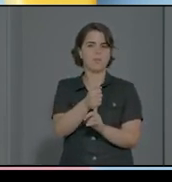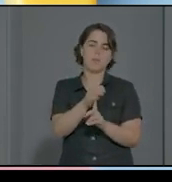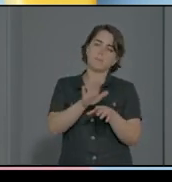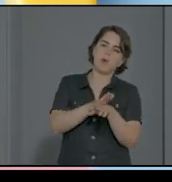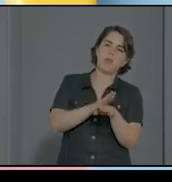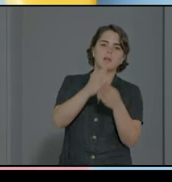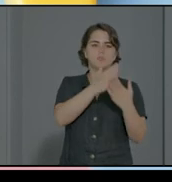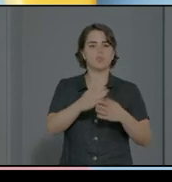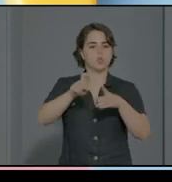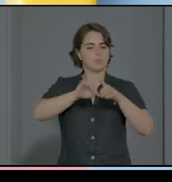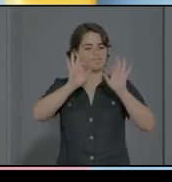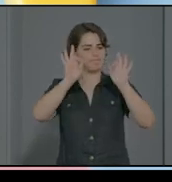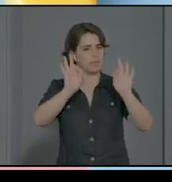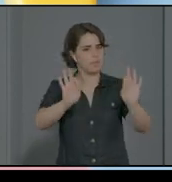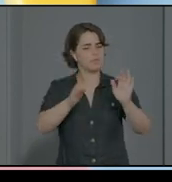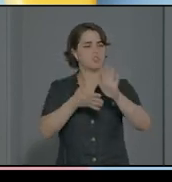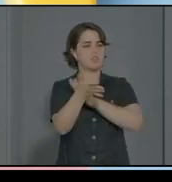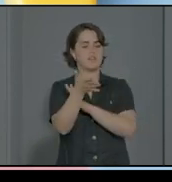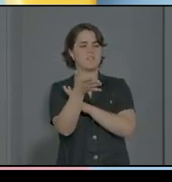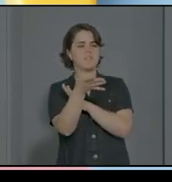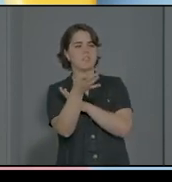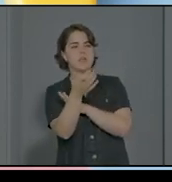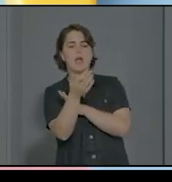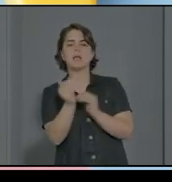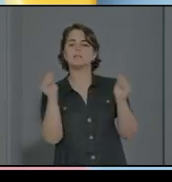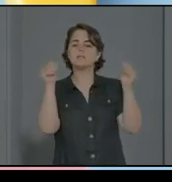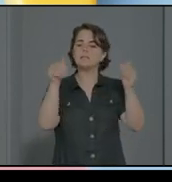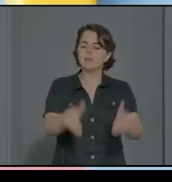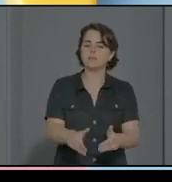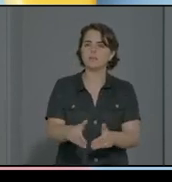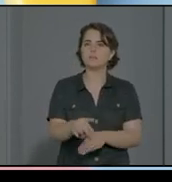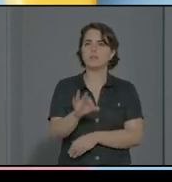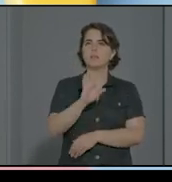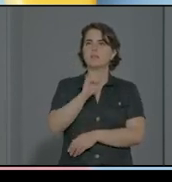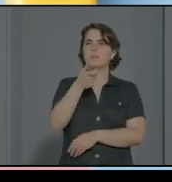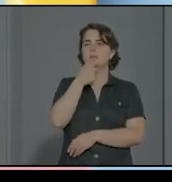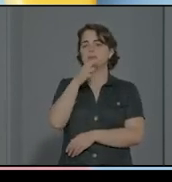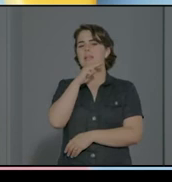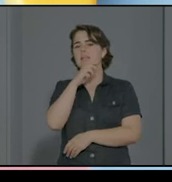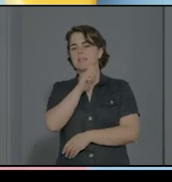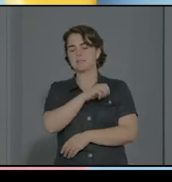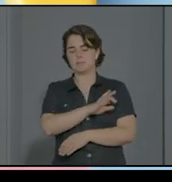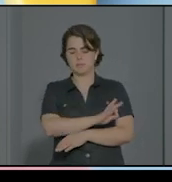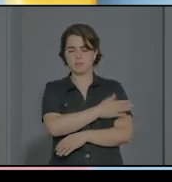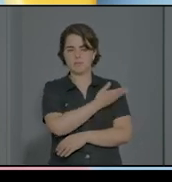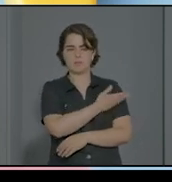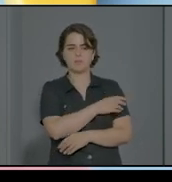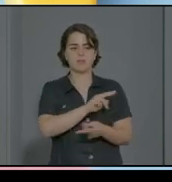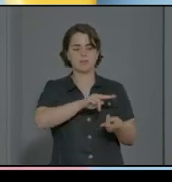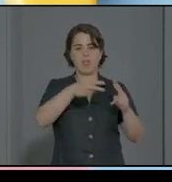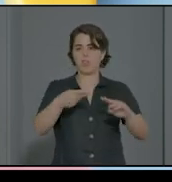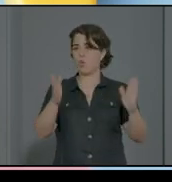una intervención que se llama savoring, que no una palabra que no tiene traducción en